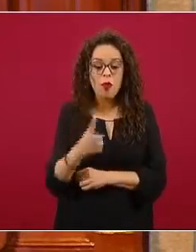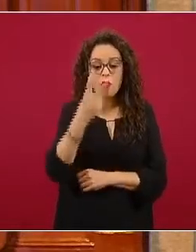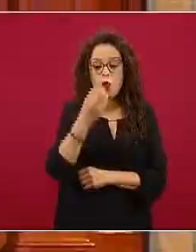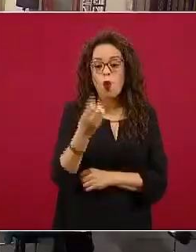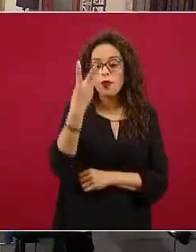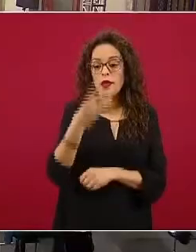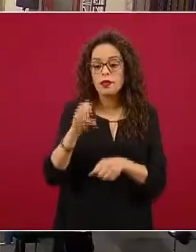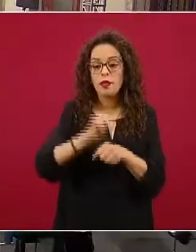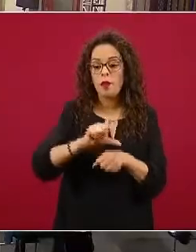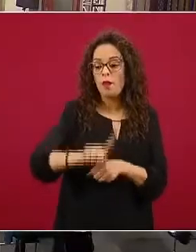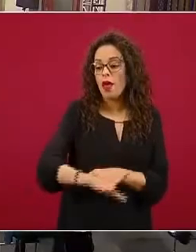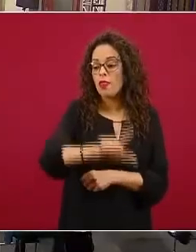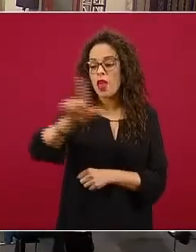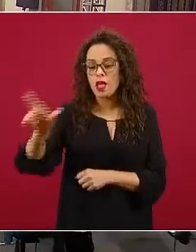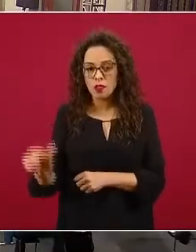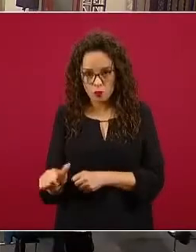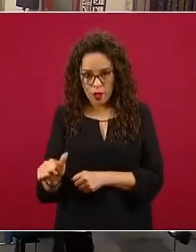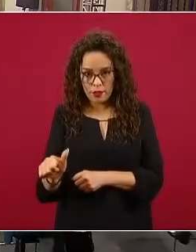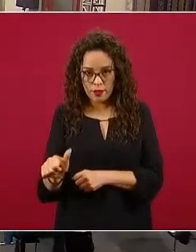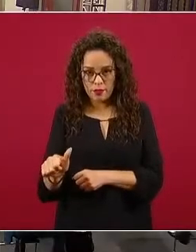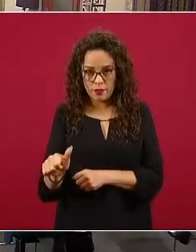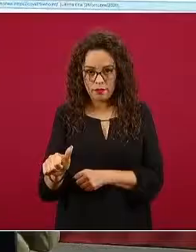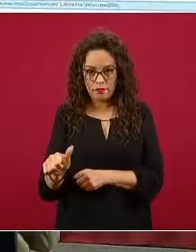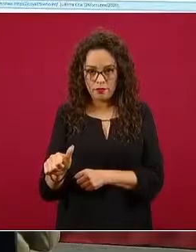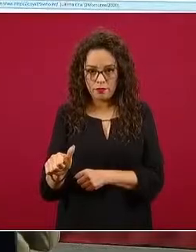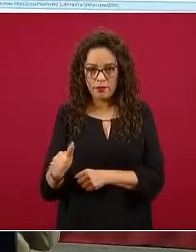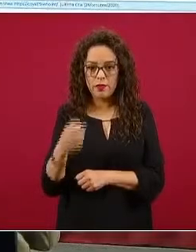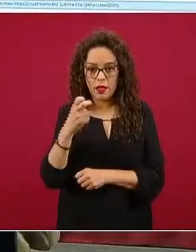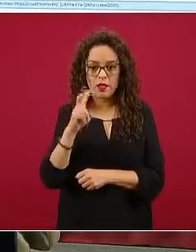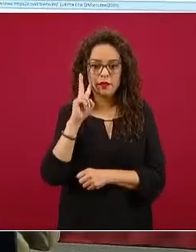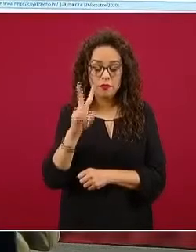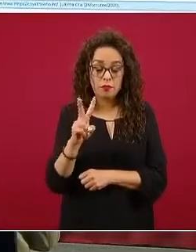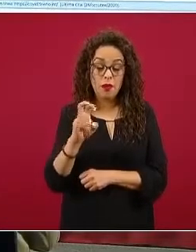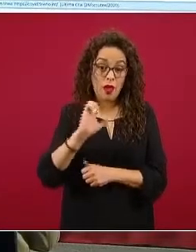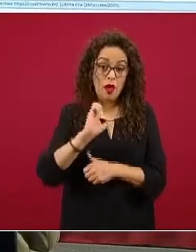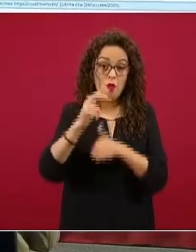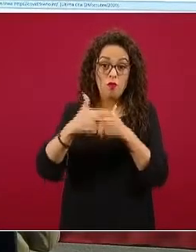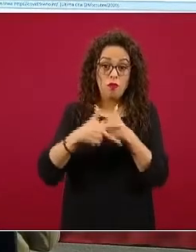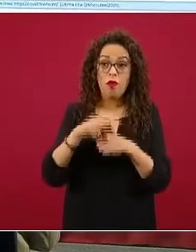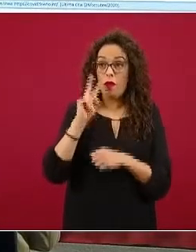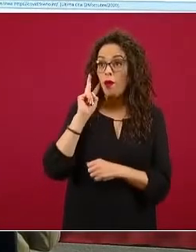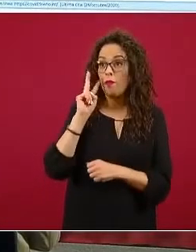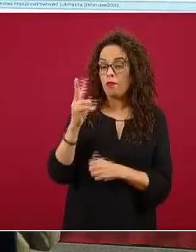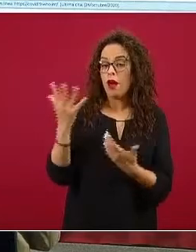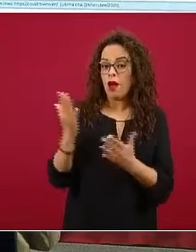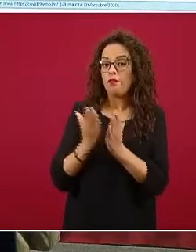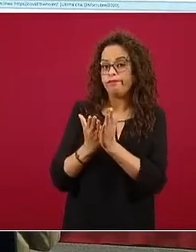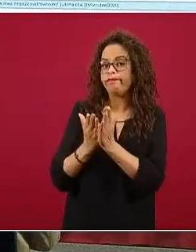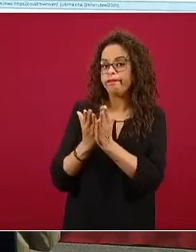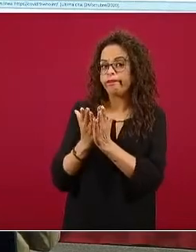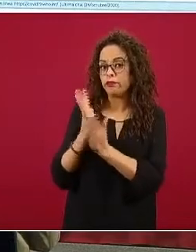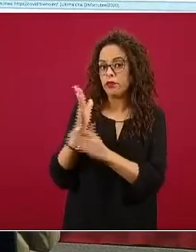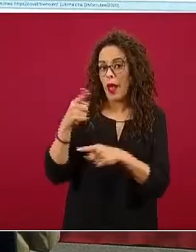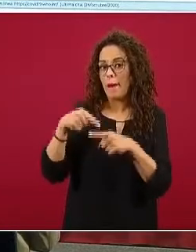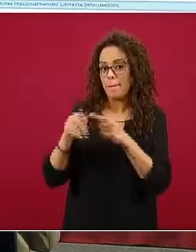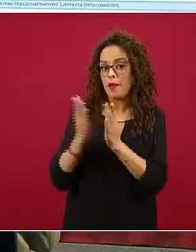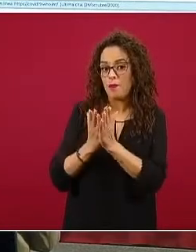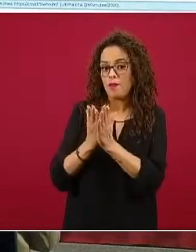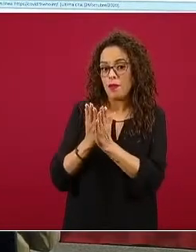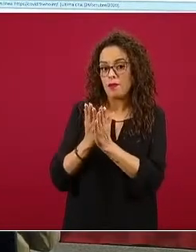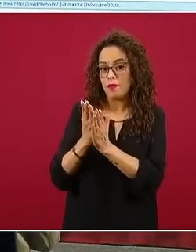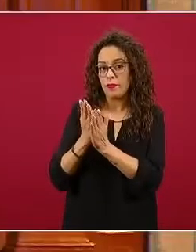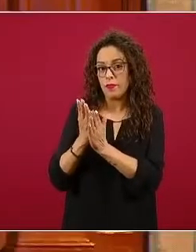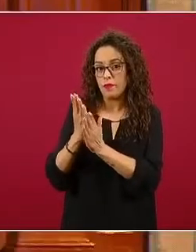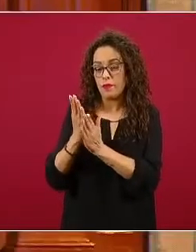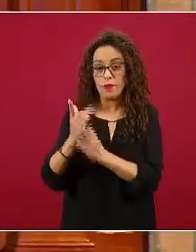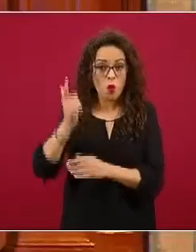se producen los incrementos de los casos. Entonces aquí vemos en Europa una tendencia ascendente. Todos quisiéramos